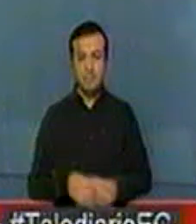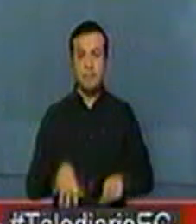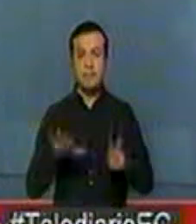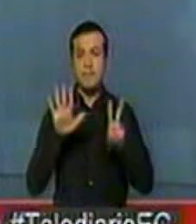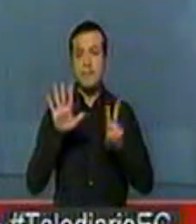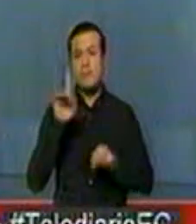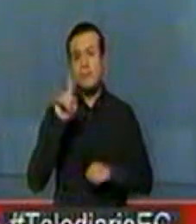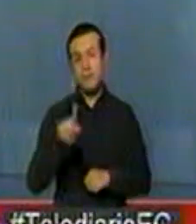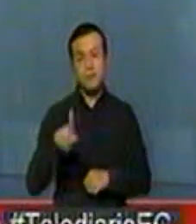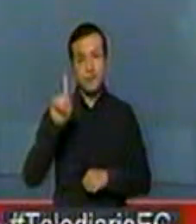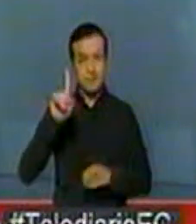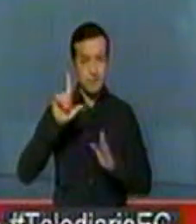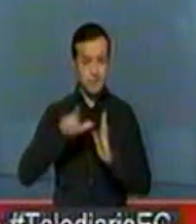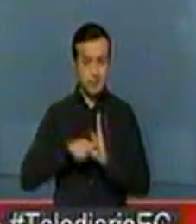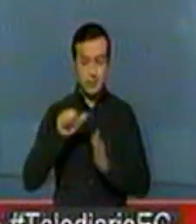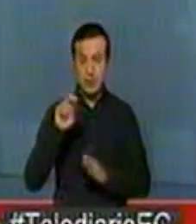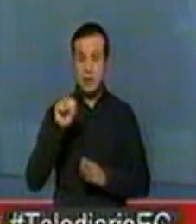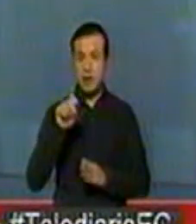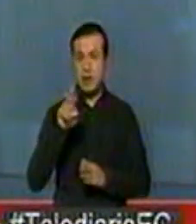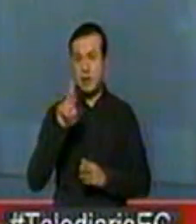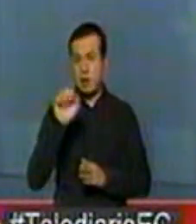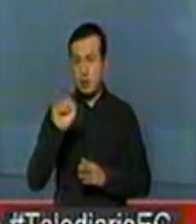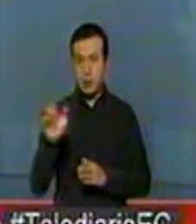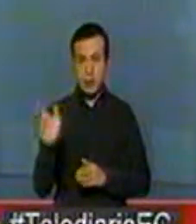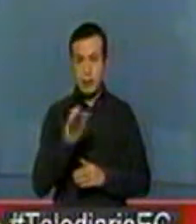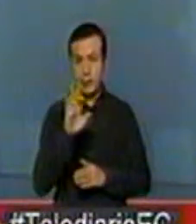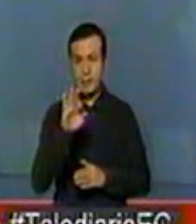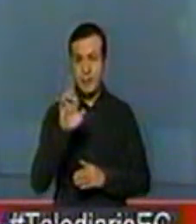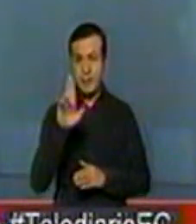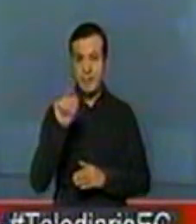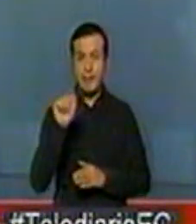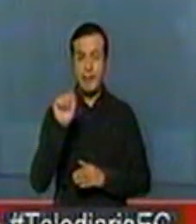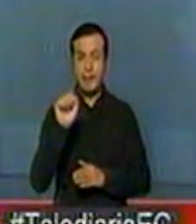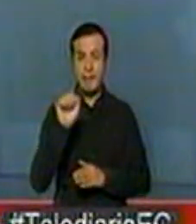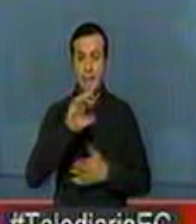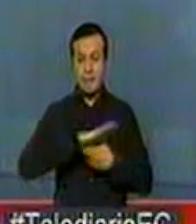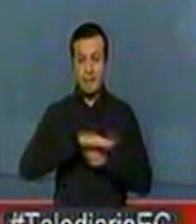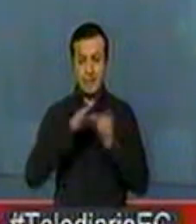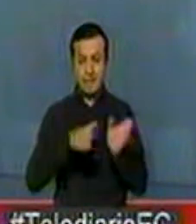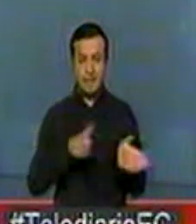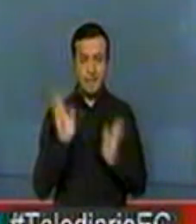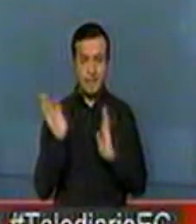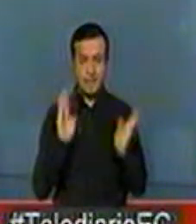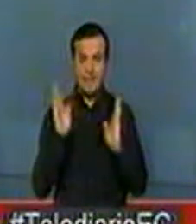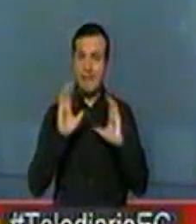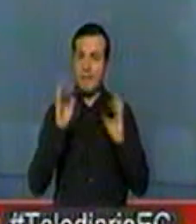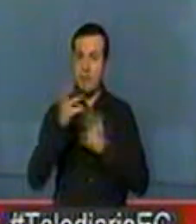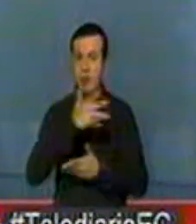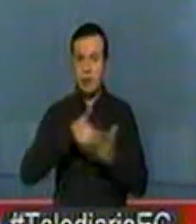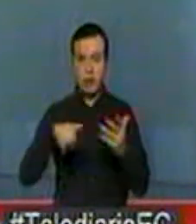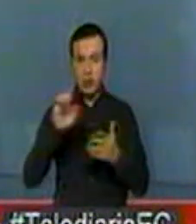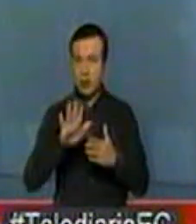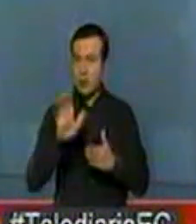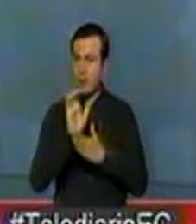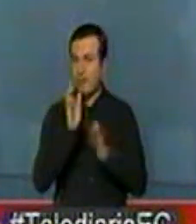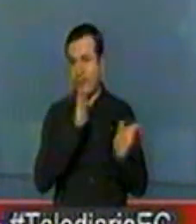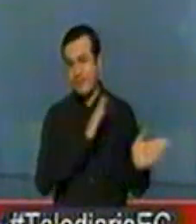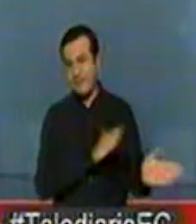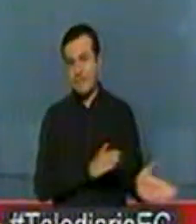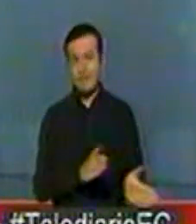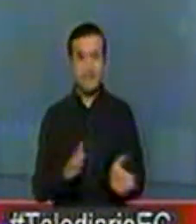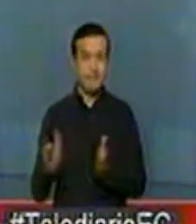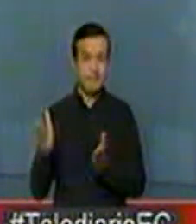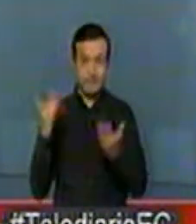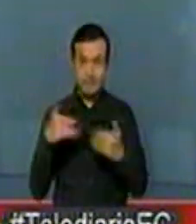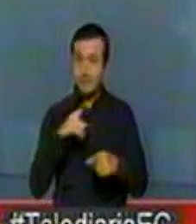de la mañana con un minuto. Andrés Terán, canciller subrogante, nos acompaña en esta mañana para ampliar este tema y conocer cómo el Ecuador se está preparando para aplicar esta